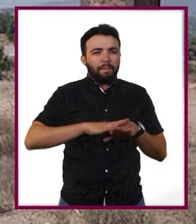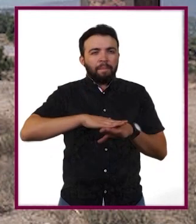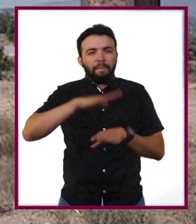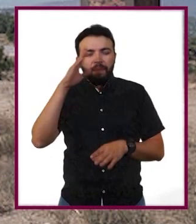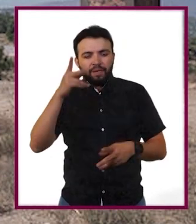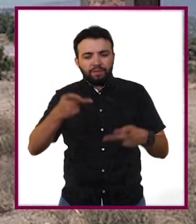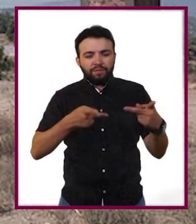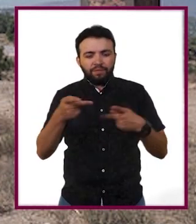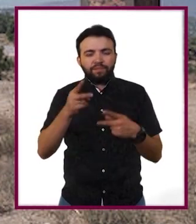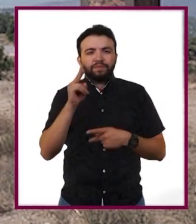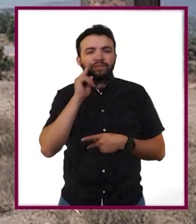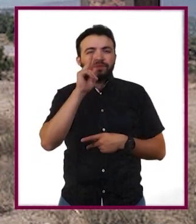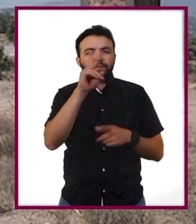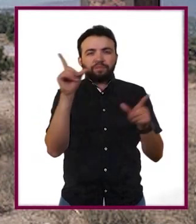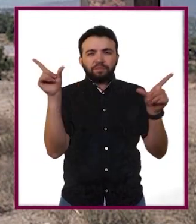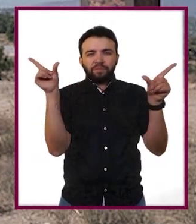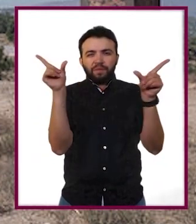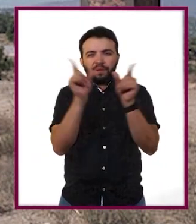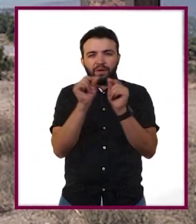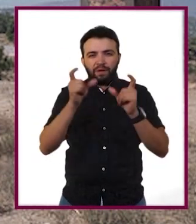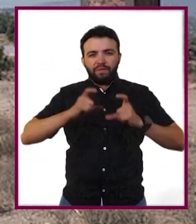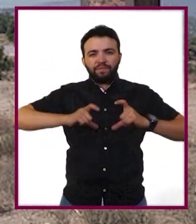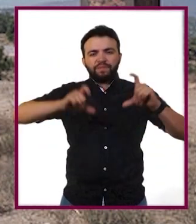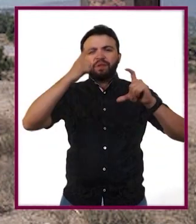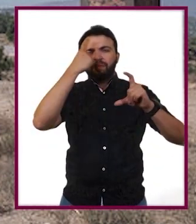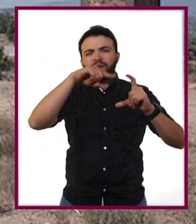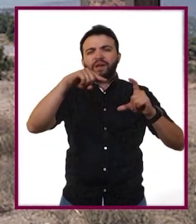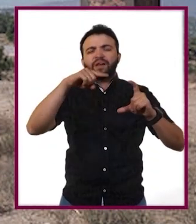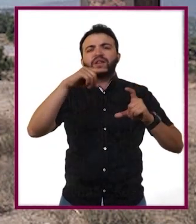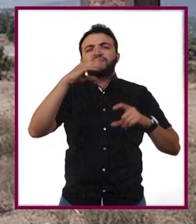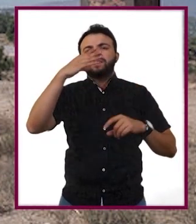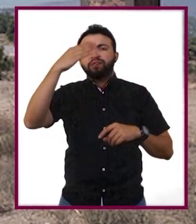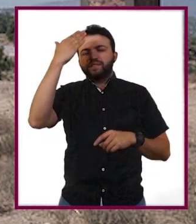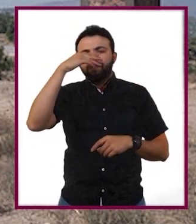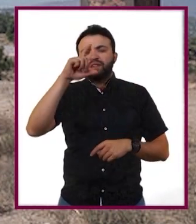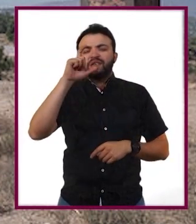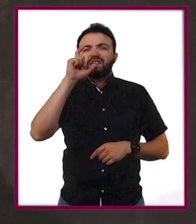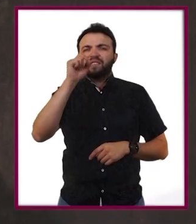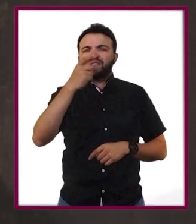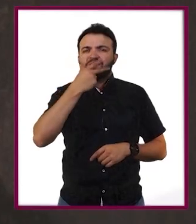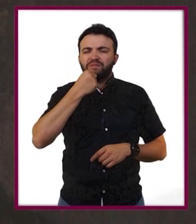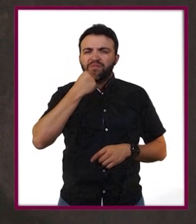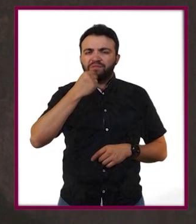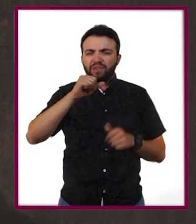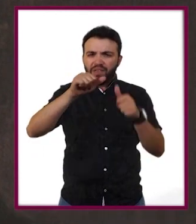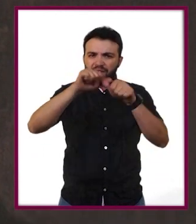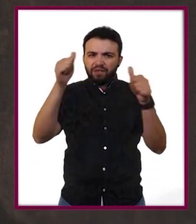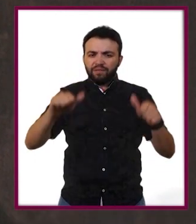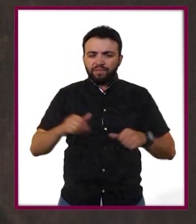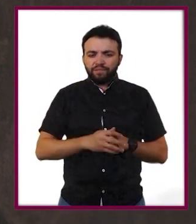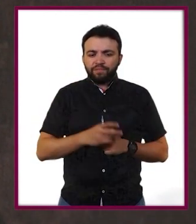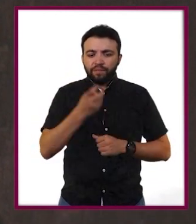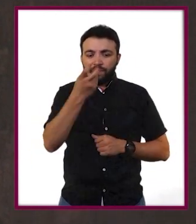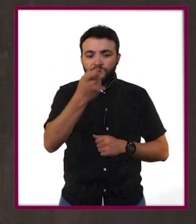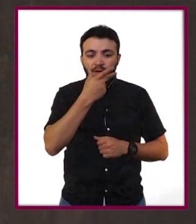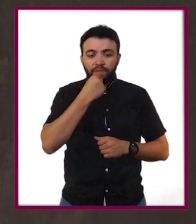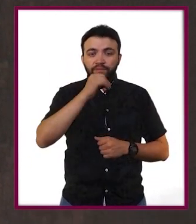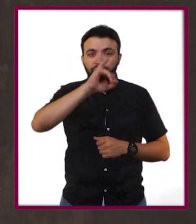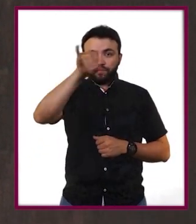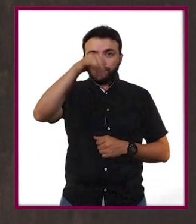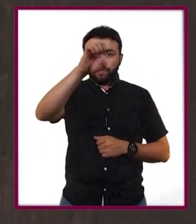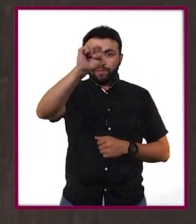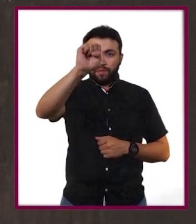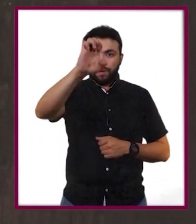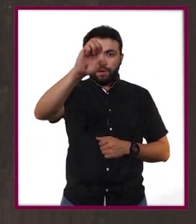más preparados y veamos una breve cápsula para saber quién fue José María Velasco. José María Tranquilino Francisco